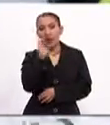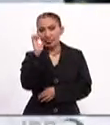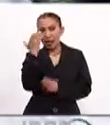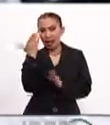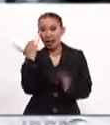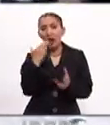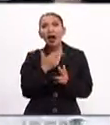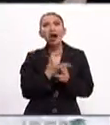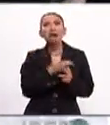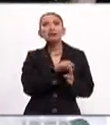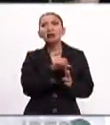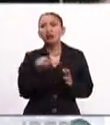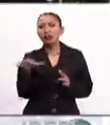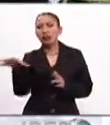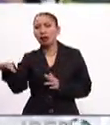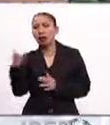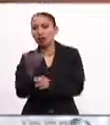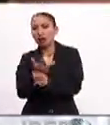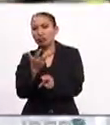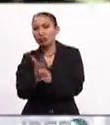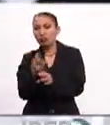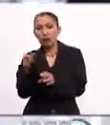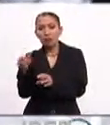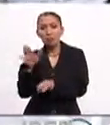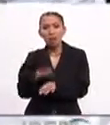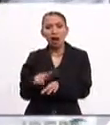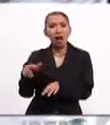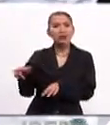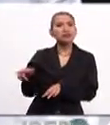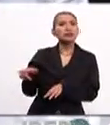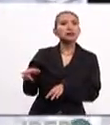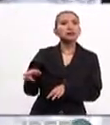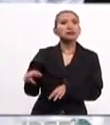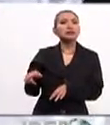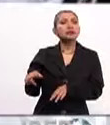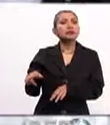enero, hasta Estados Unidos, sobre todo con